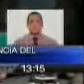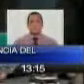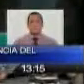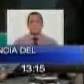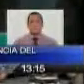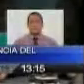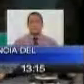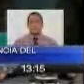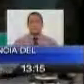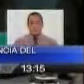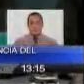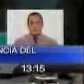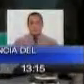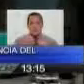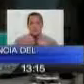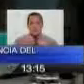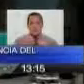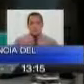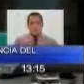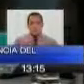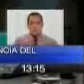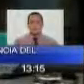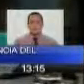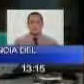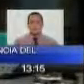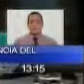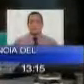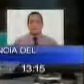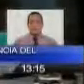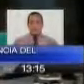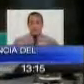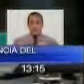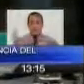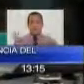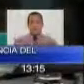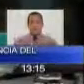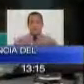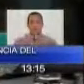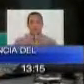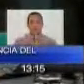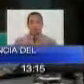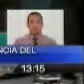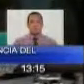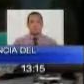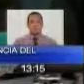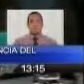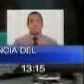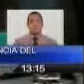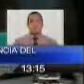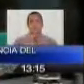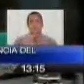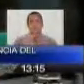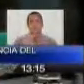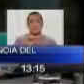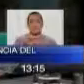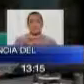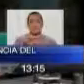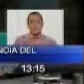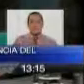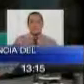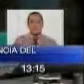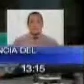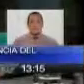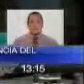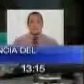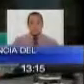Lo segundo que hay que decir es que esta fue una reunión para defender los altos